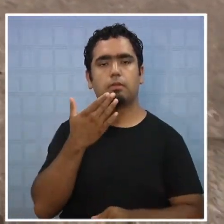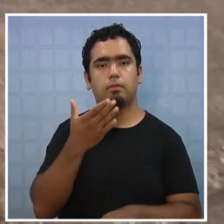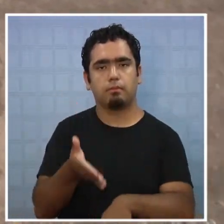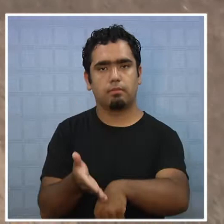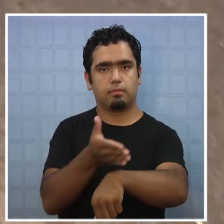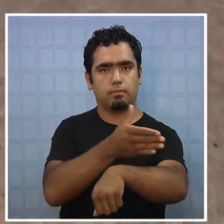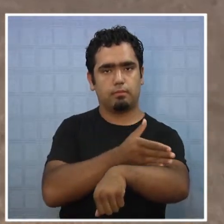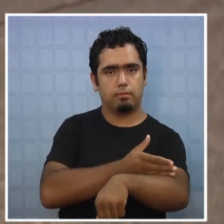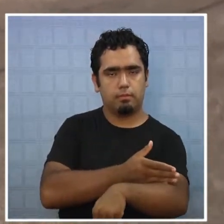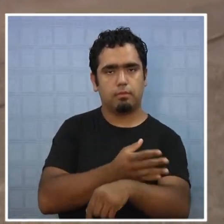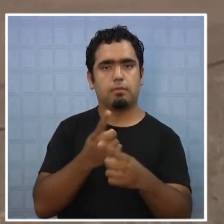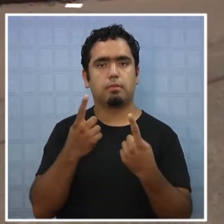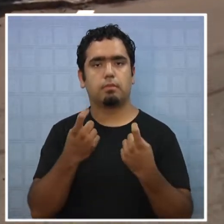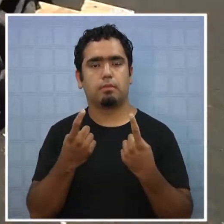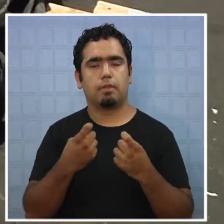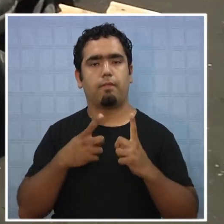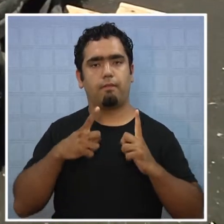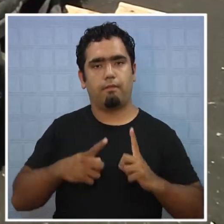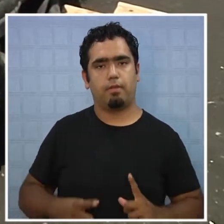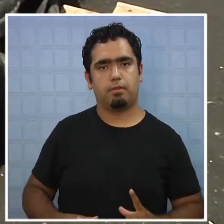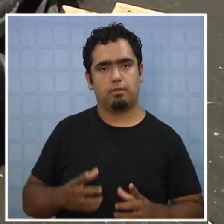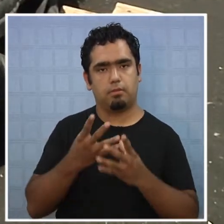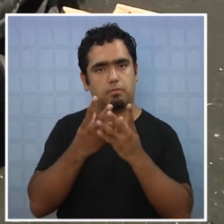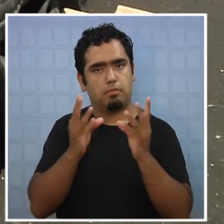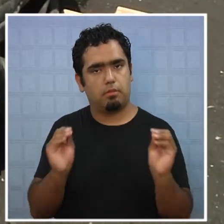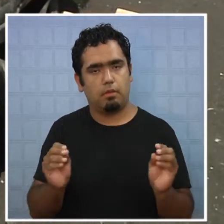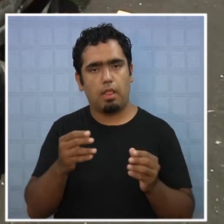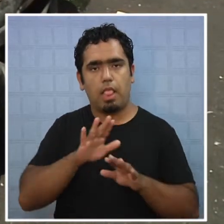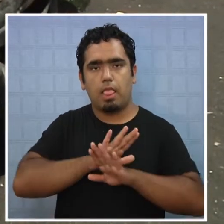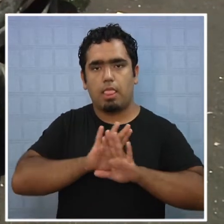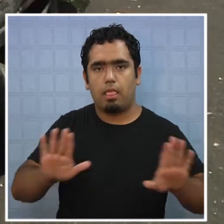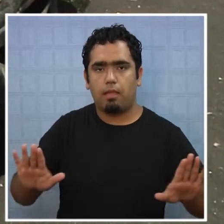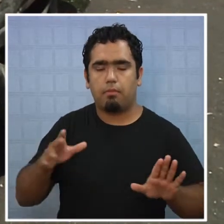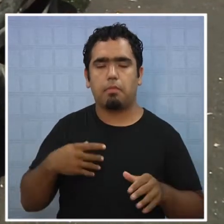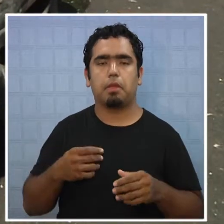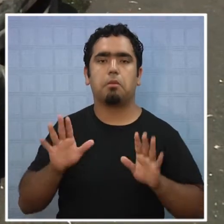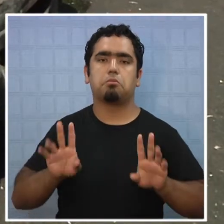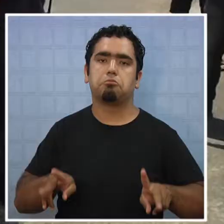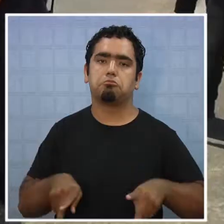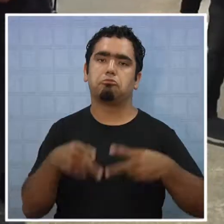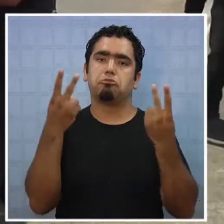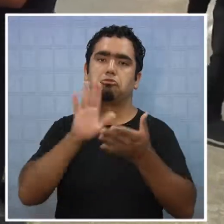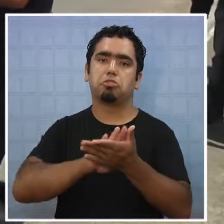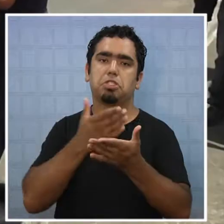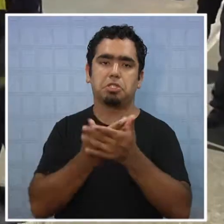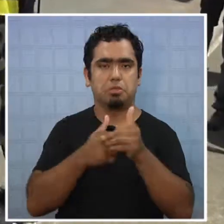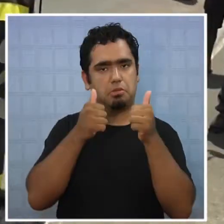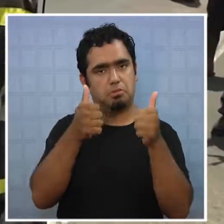riesgos y tomar las precauciones necesarias para terminar las vacaciones sanos y salvos.